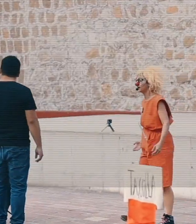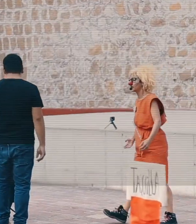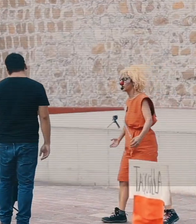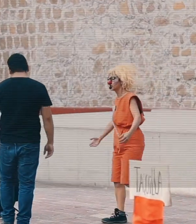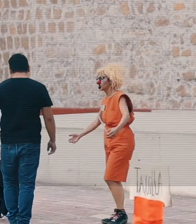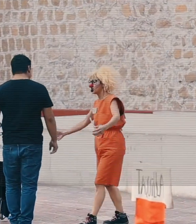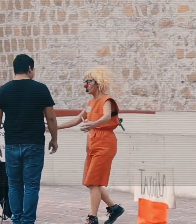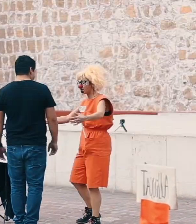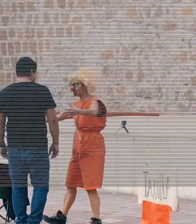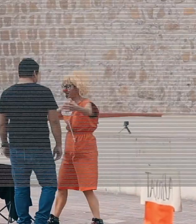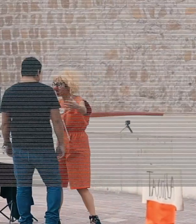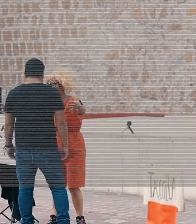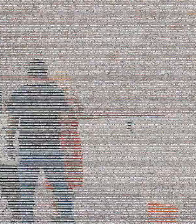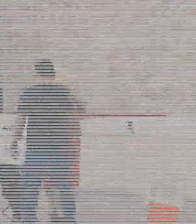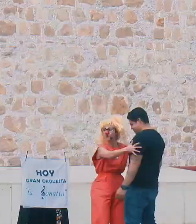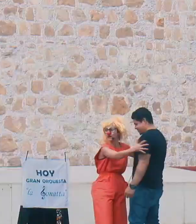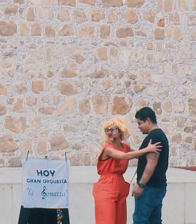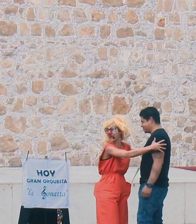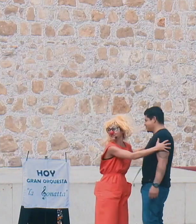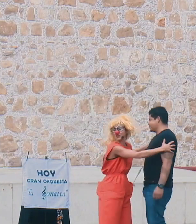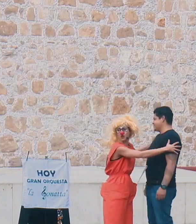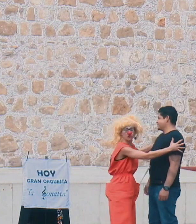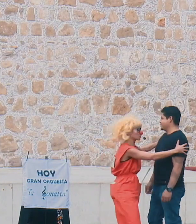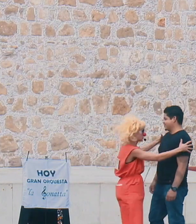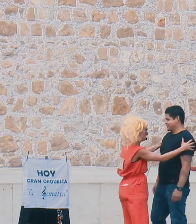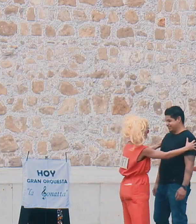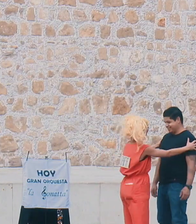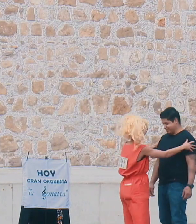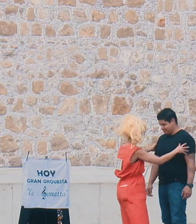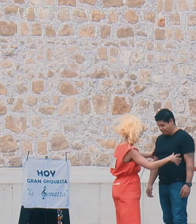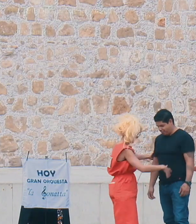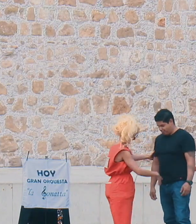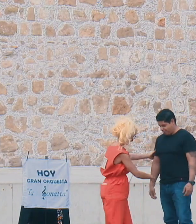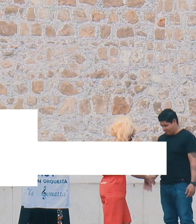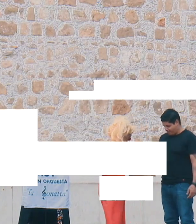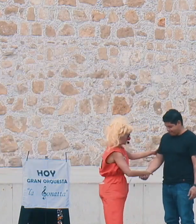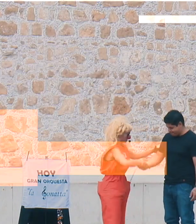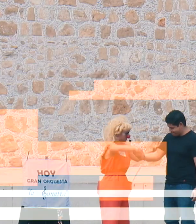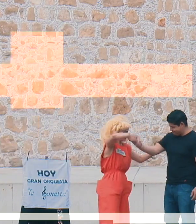¡No puedo, mare! ¡Omare grande, grosso!